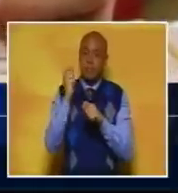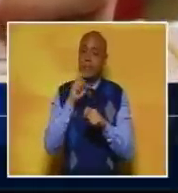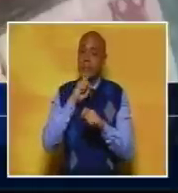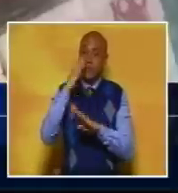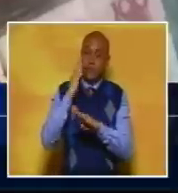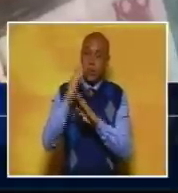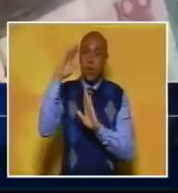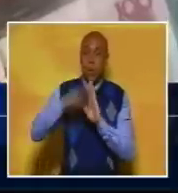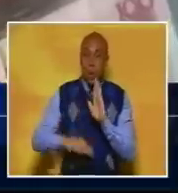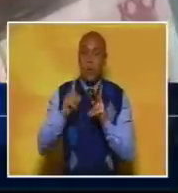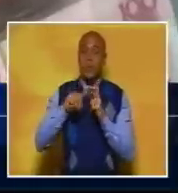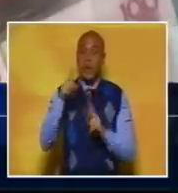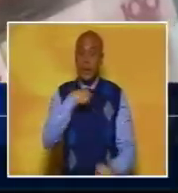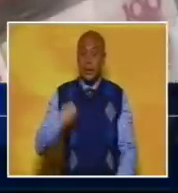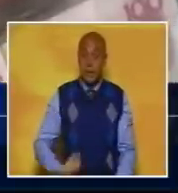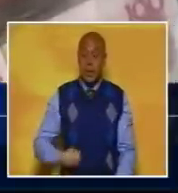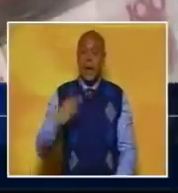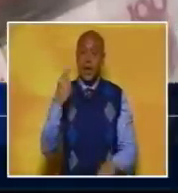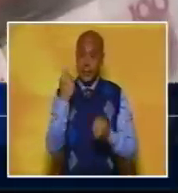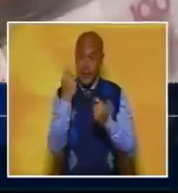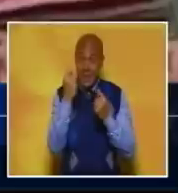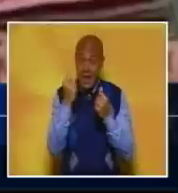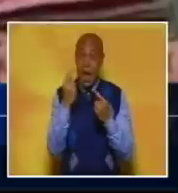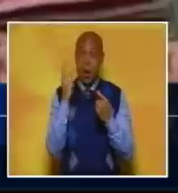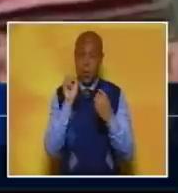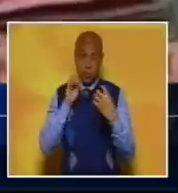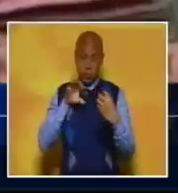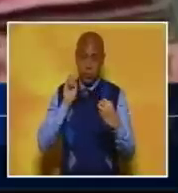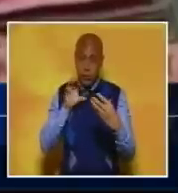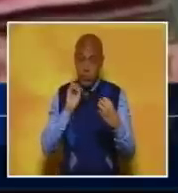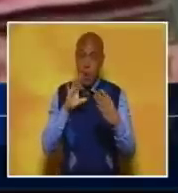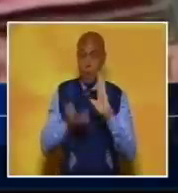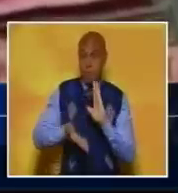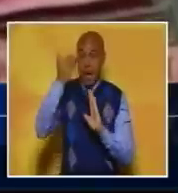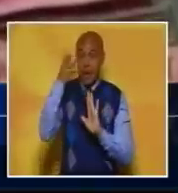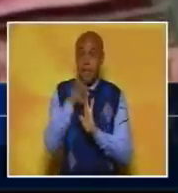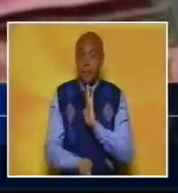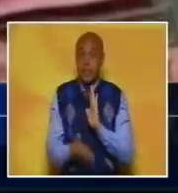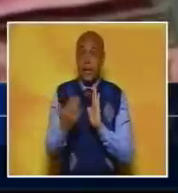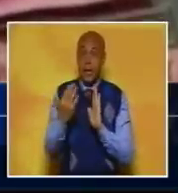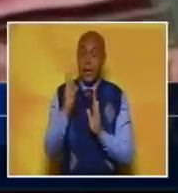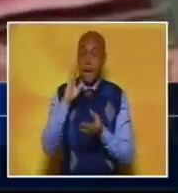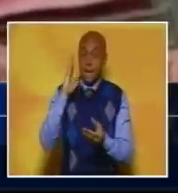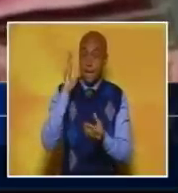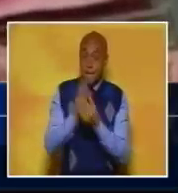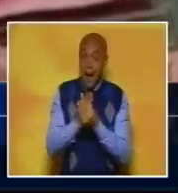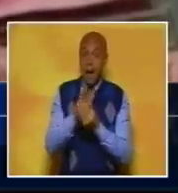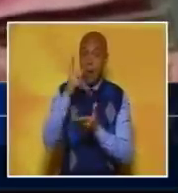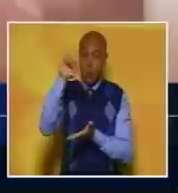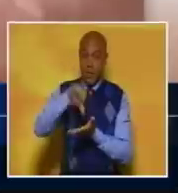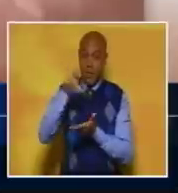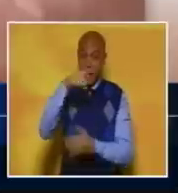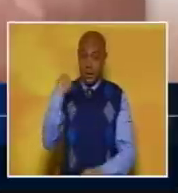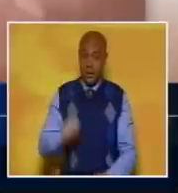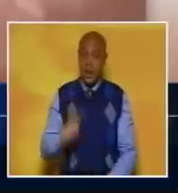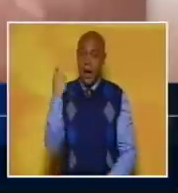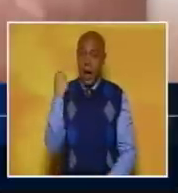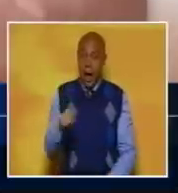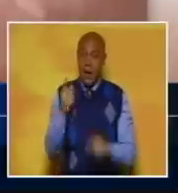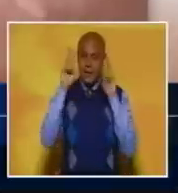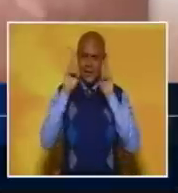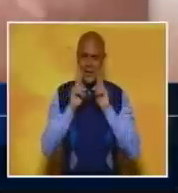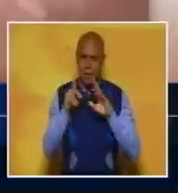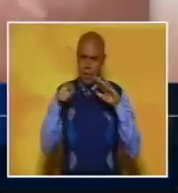los contagios en China, las transacciones digitales se incrementaron debido a que el Banco Central de ese país realiza una